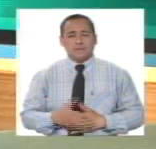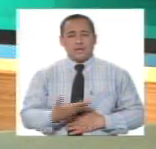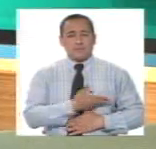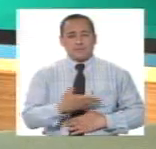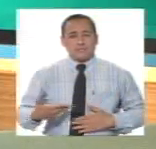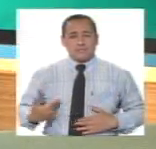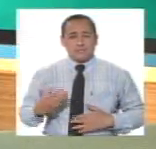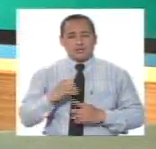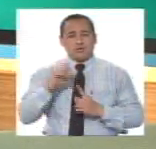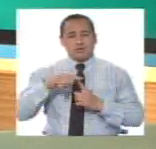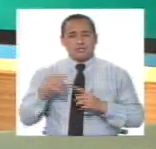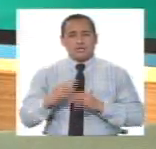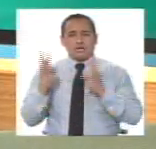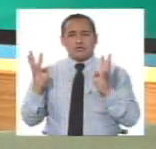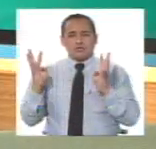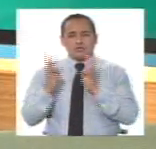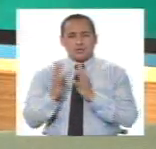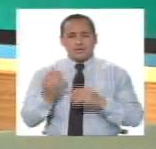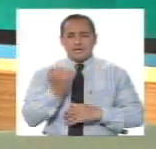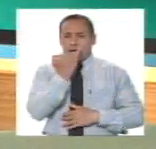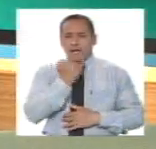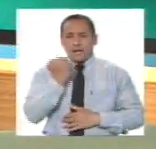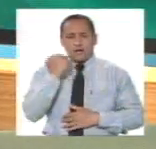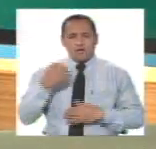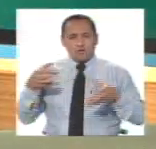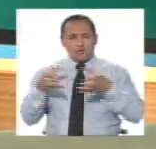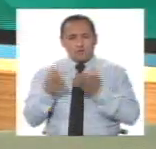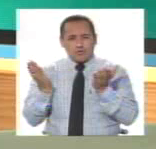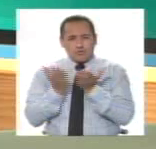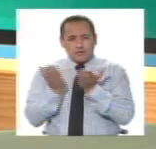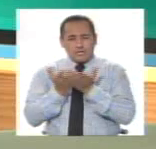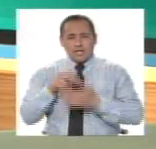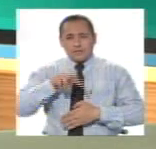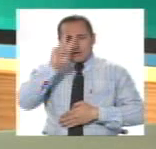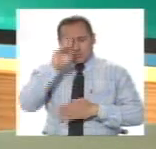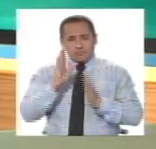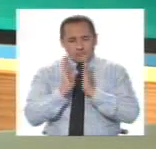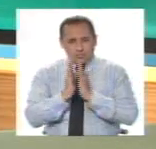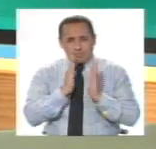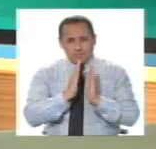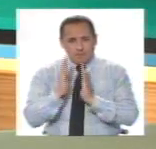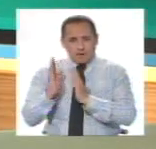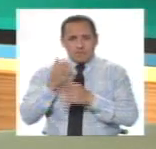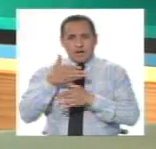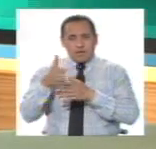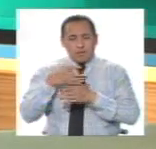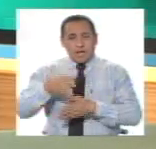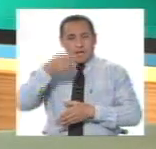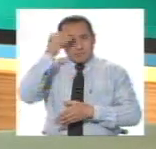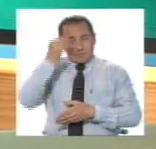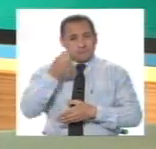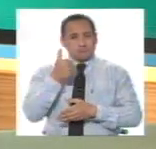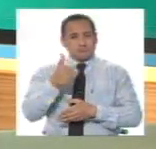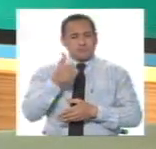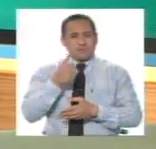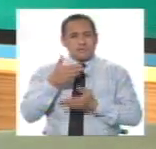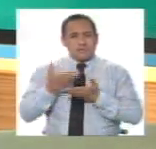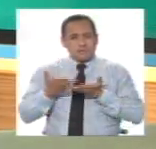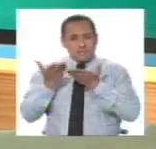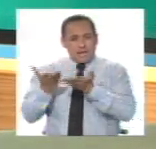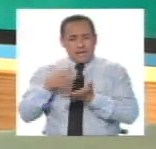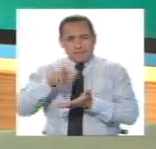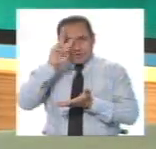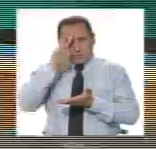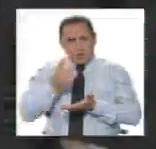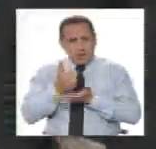El presidente Humala se reunió en Israel con un grupo de estudiantes peruanos a quienes instó a prepararse para compartir sus nuevos conocimientos al regresar al